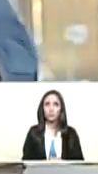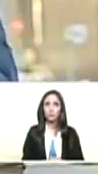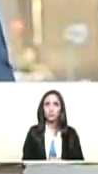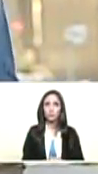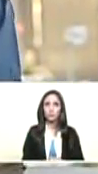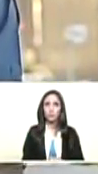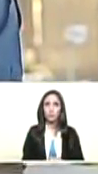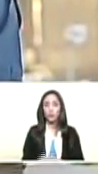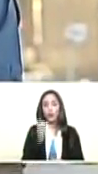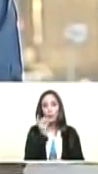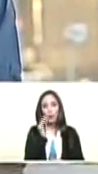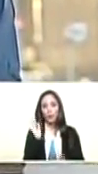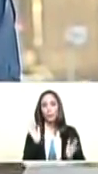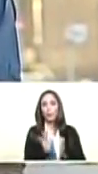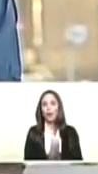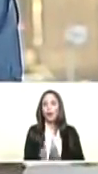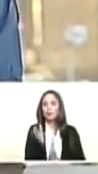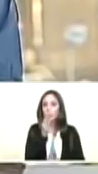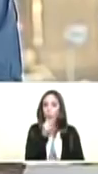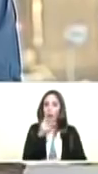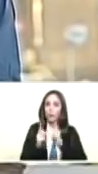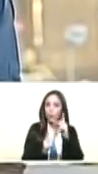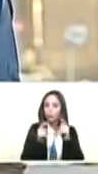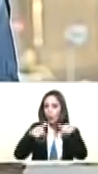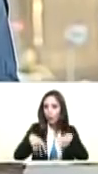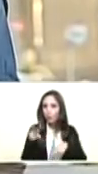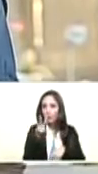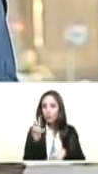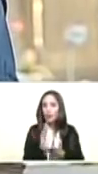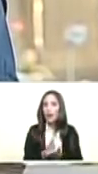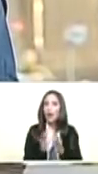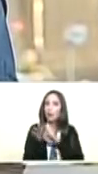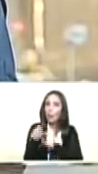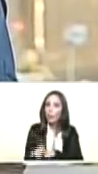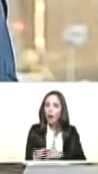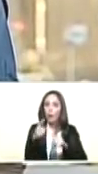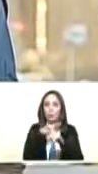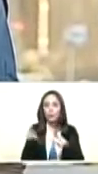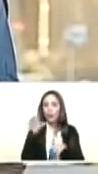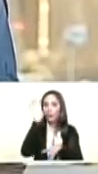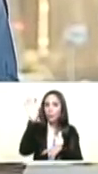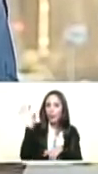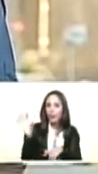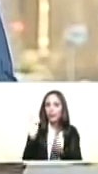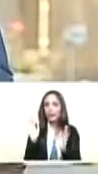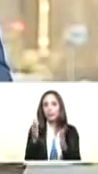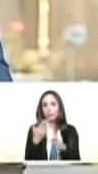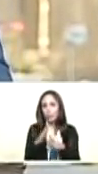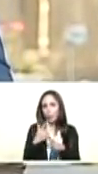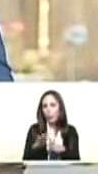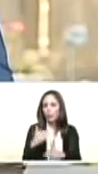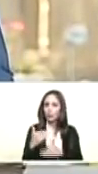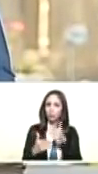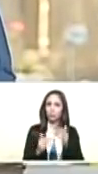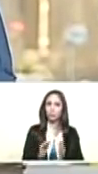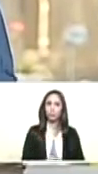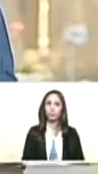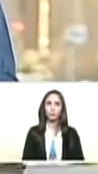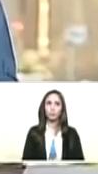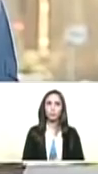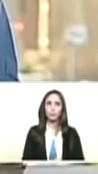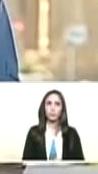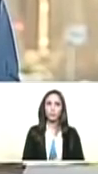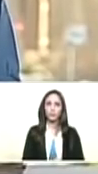producimos. Lo traemos, pero todo esto... Cuando uno cumple ya 2 años de esta lucha,